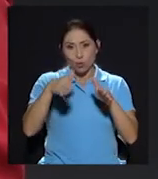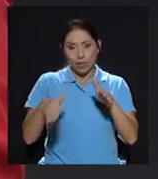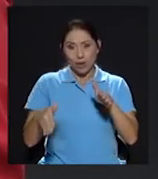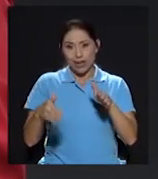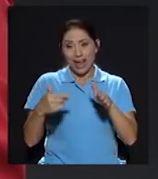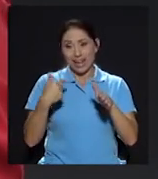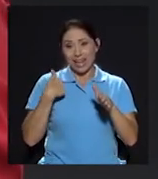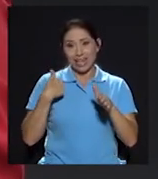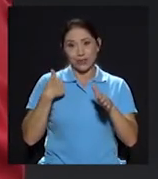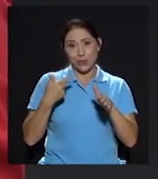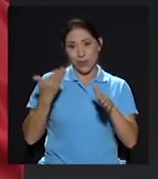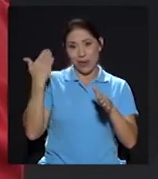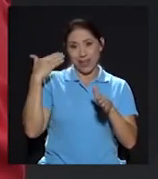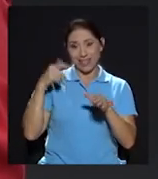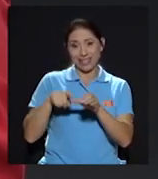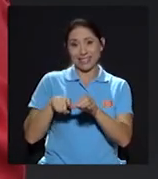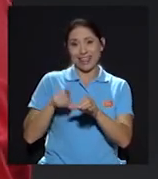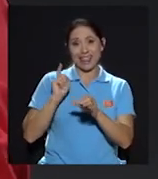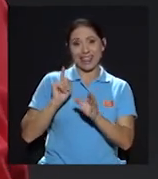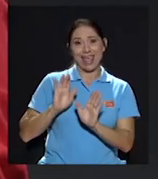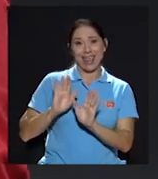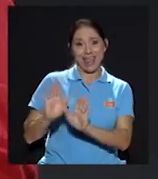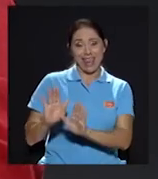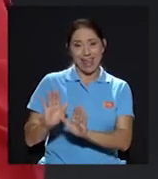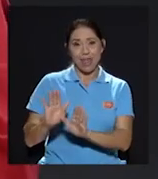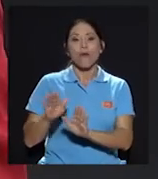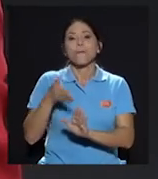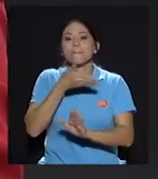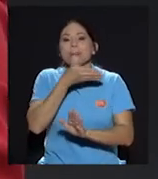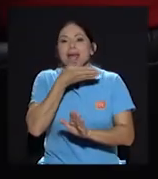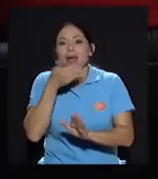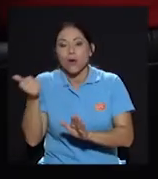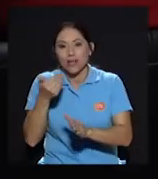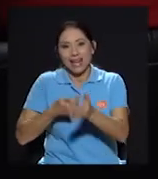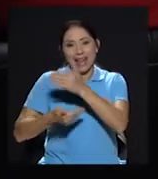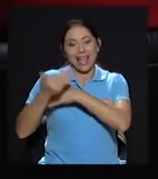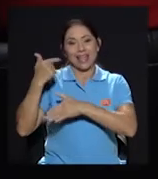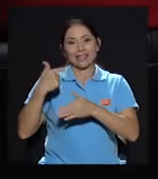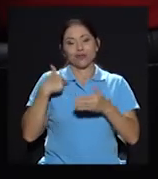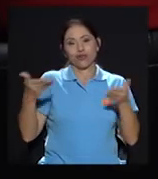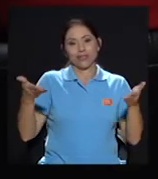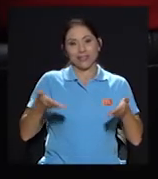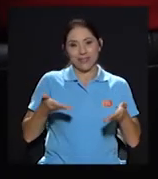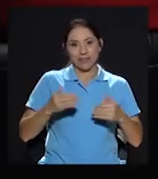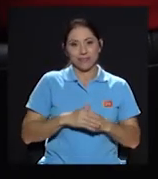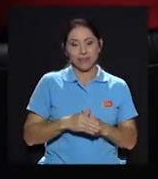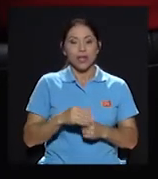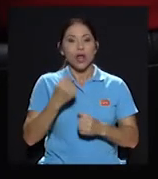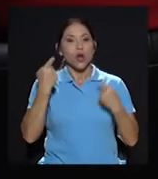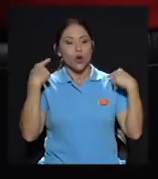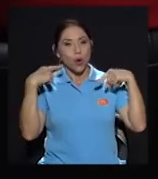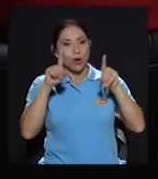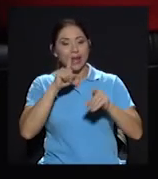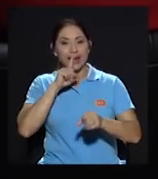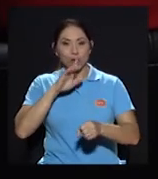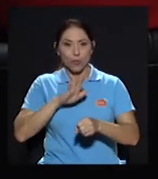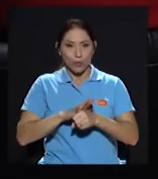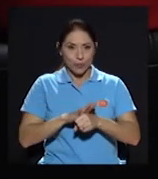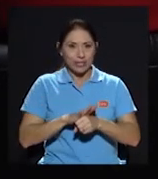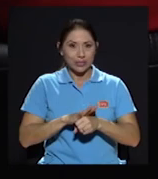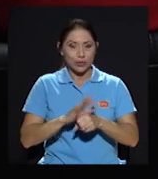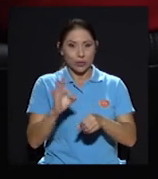dejé fue una contraloría mejor de la contraloría que yo recibí y logré el compromiso de los